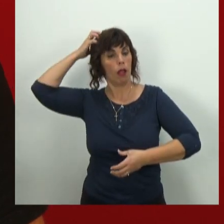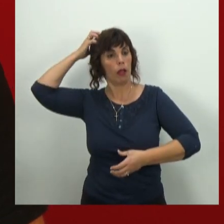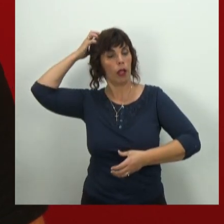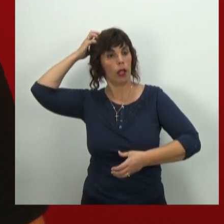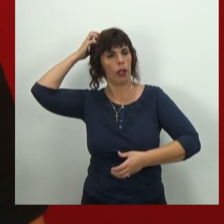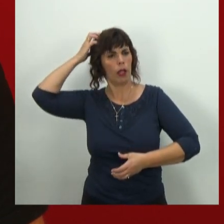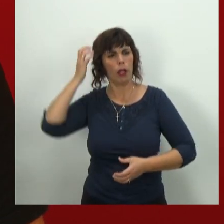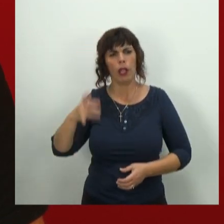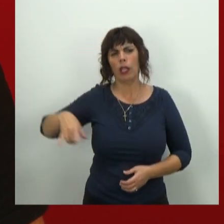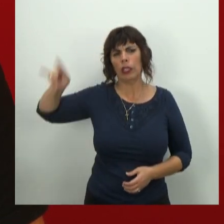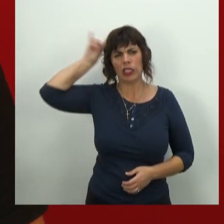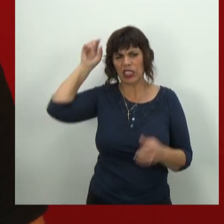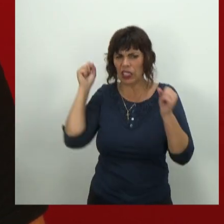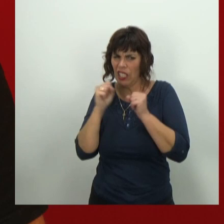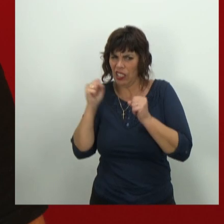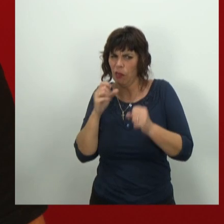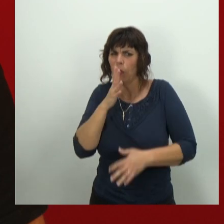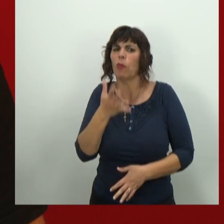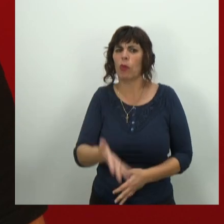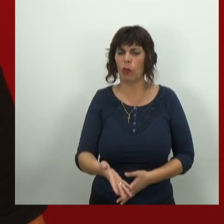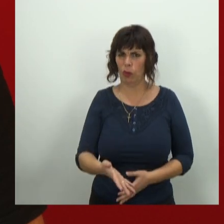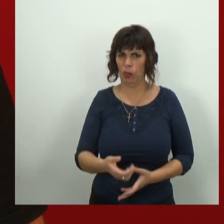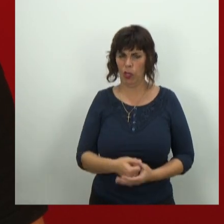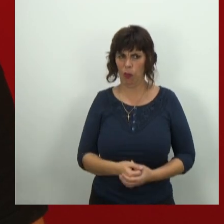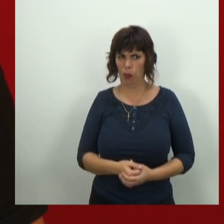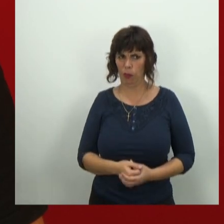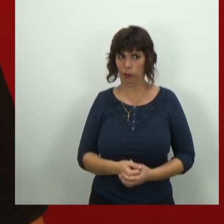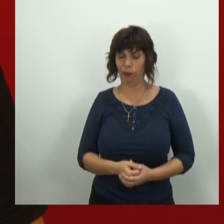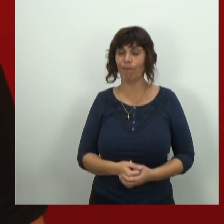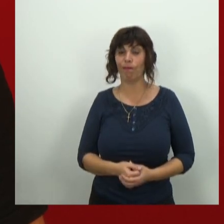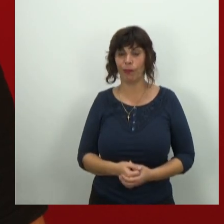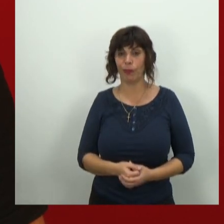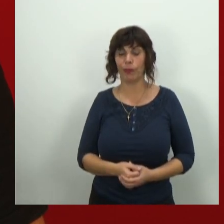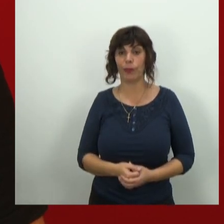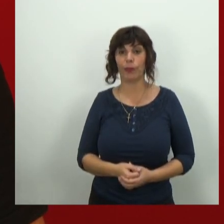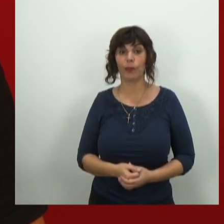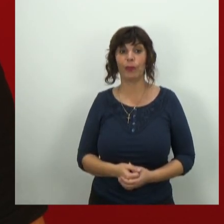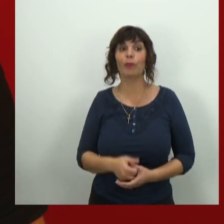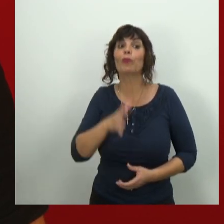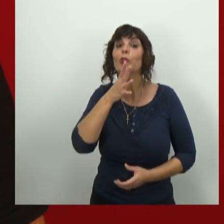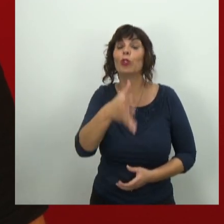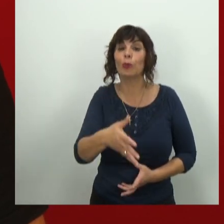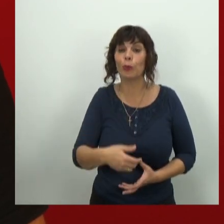Satanás tiembla tanto del reino de los cielos? ¿Sabes por qué?